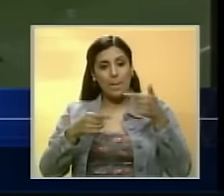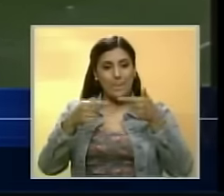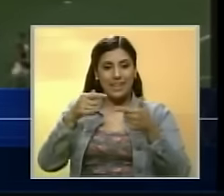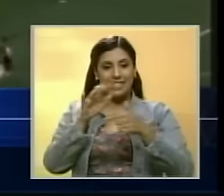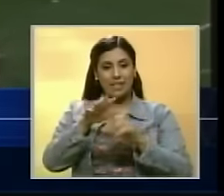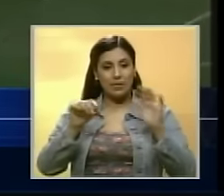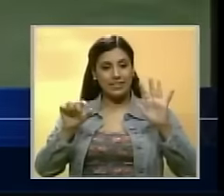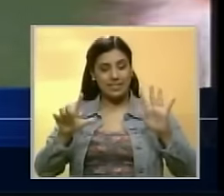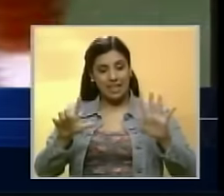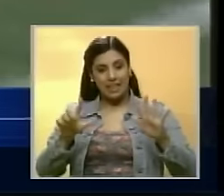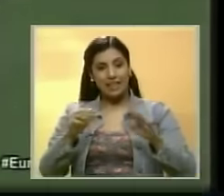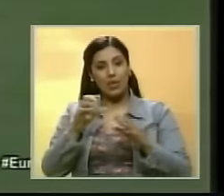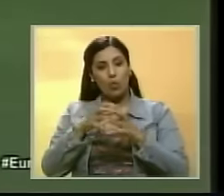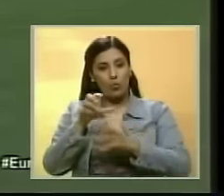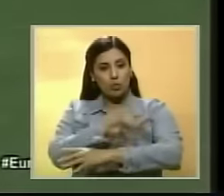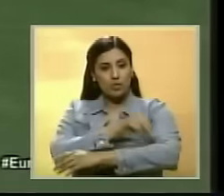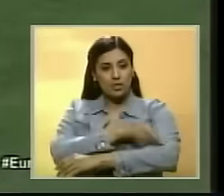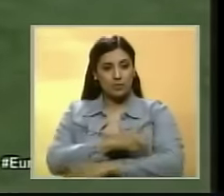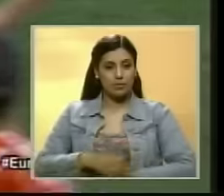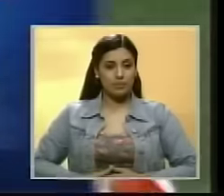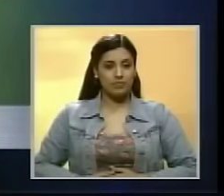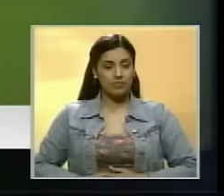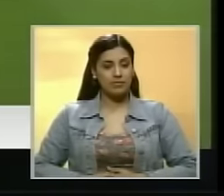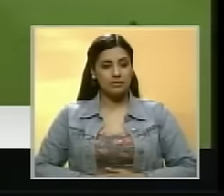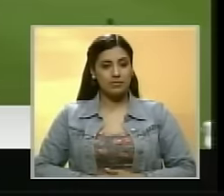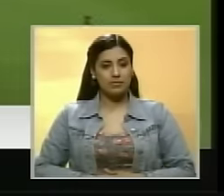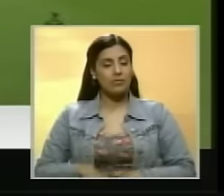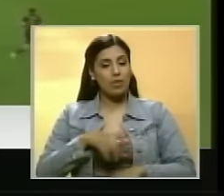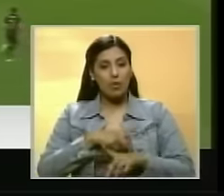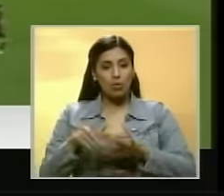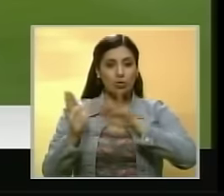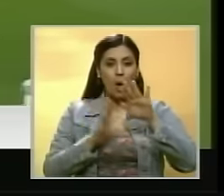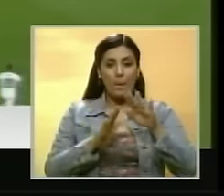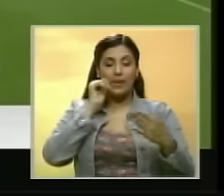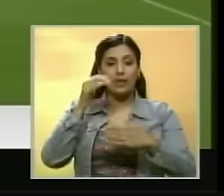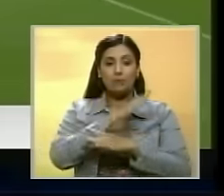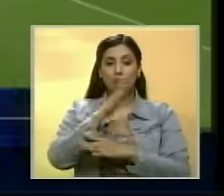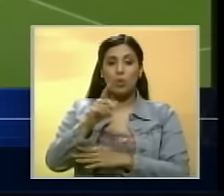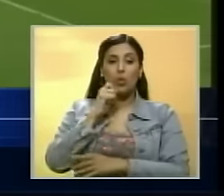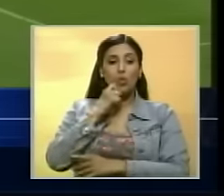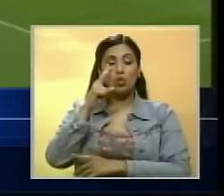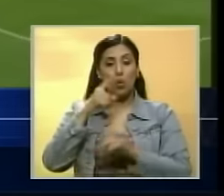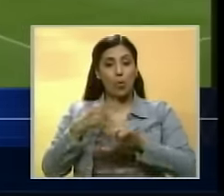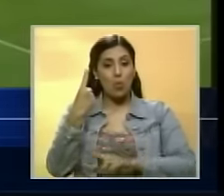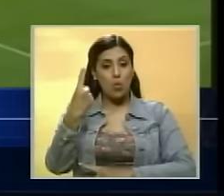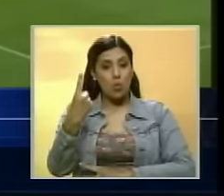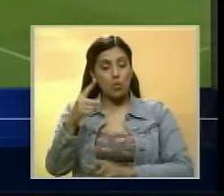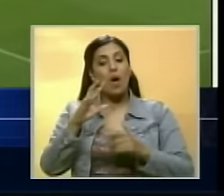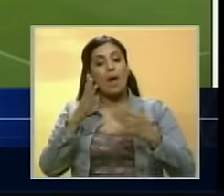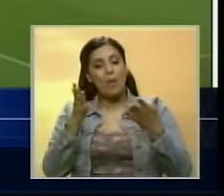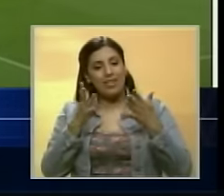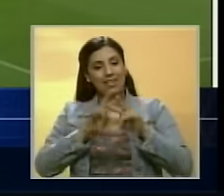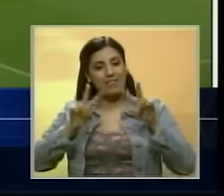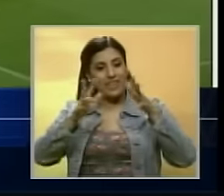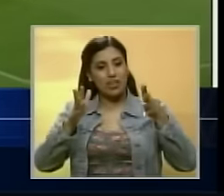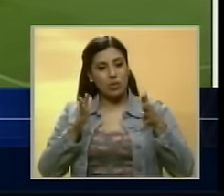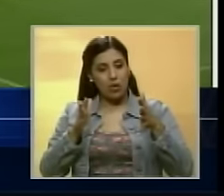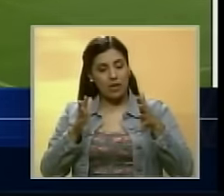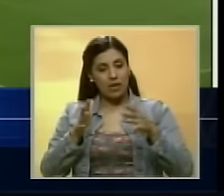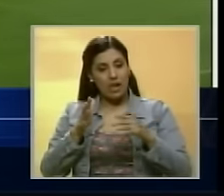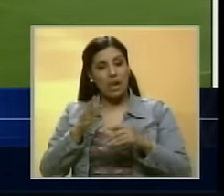los 57 por los suizos por su parte es venció Rusia dos goles por uno para lograr la primera Victoria en la Euro